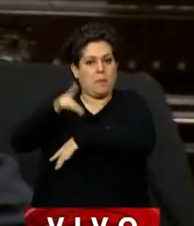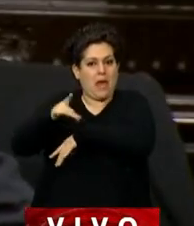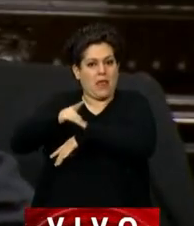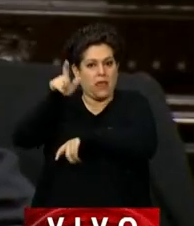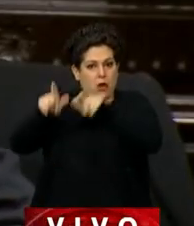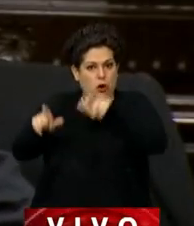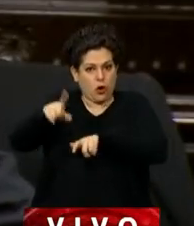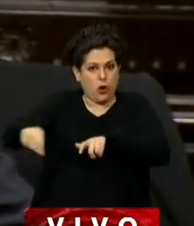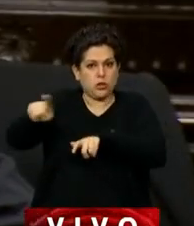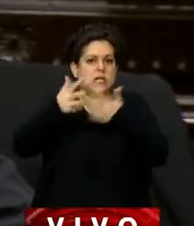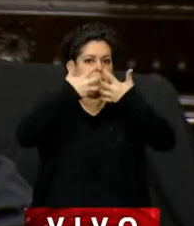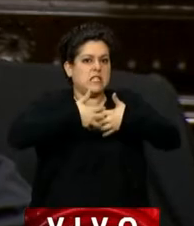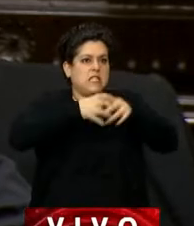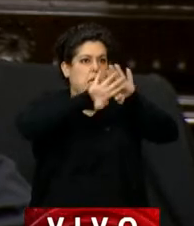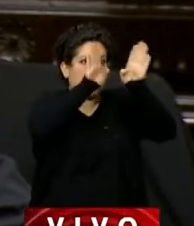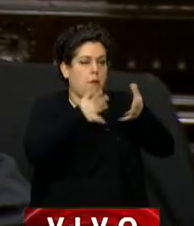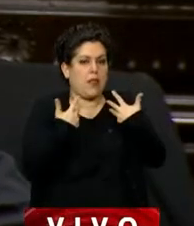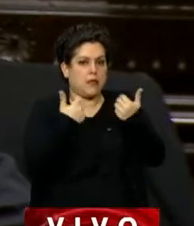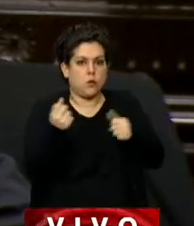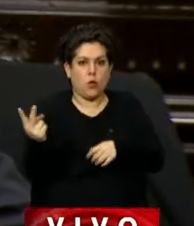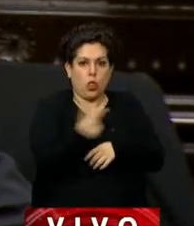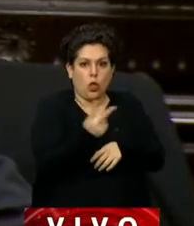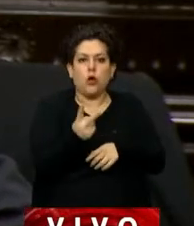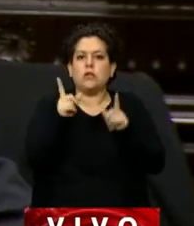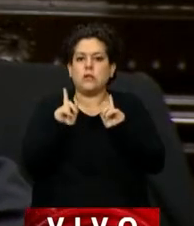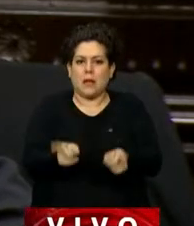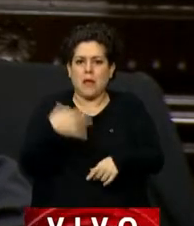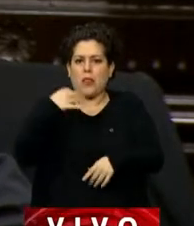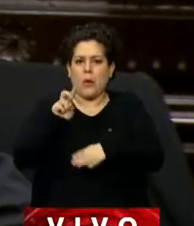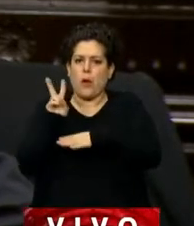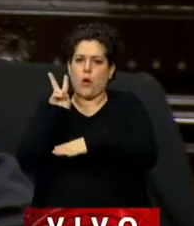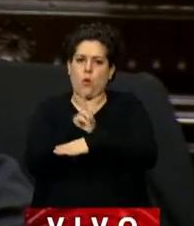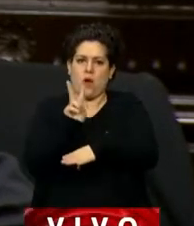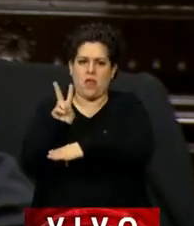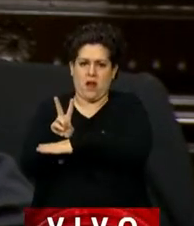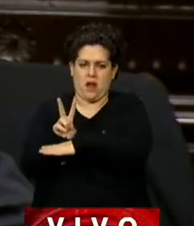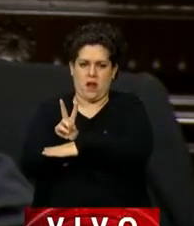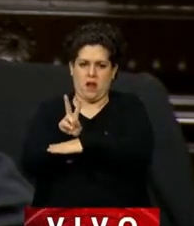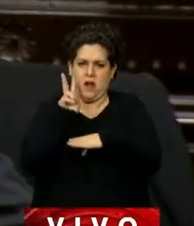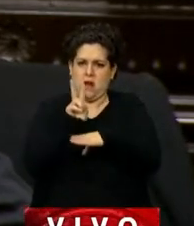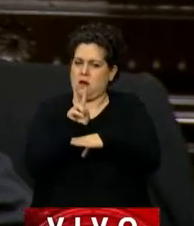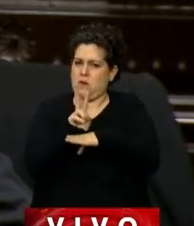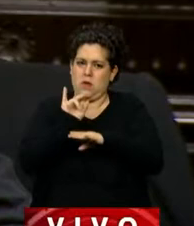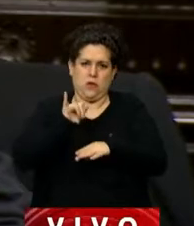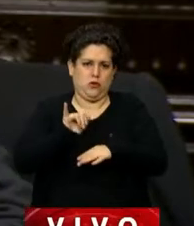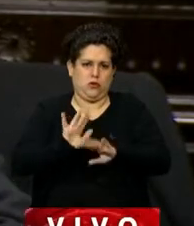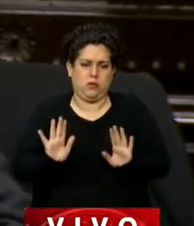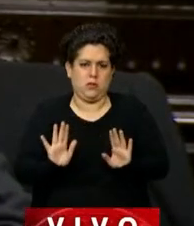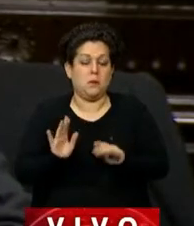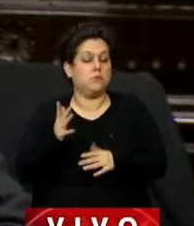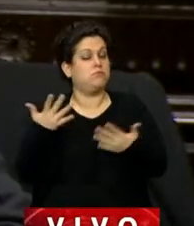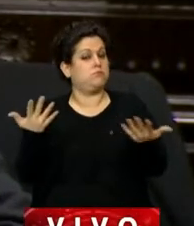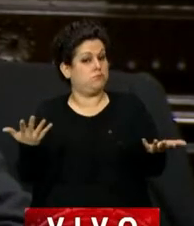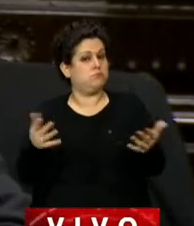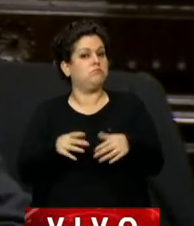médico y del sistema de salud es cuidar. Mire, hay algo curioso que no es algo